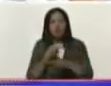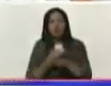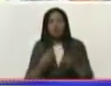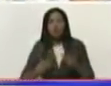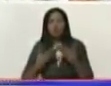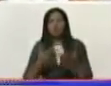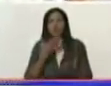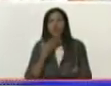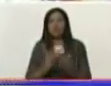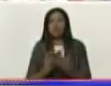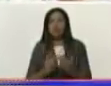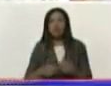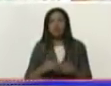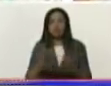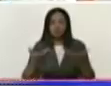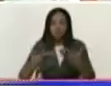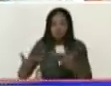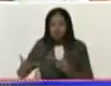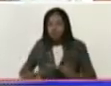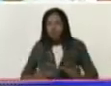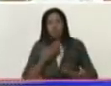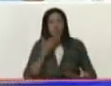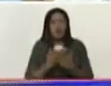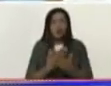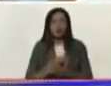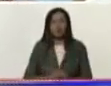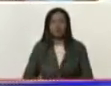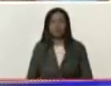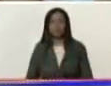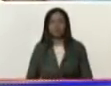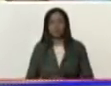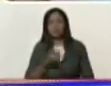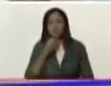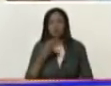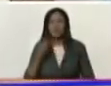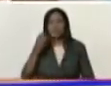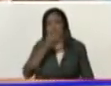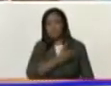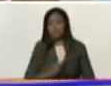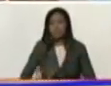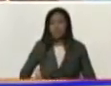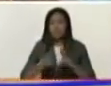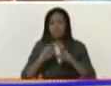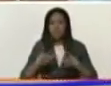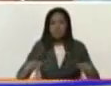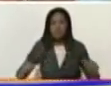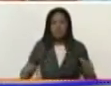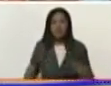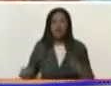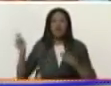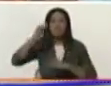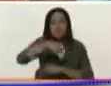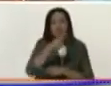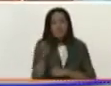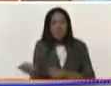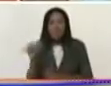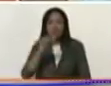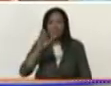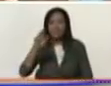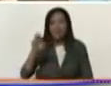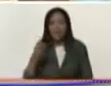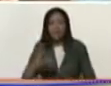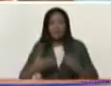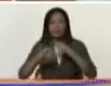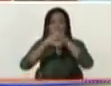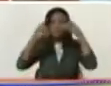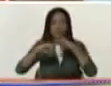muchas gracias por todo lo que hemos recibido. Bueno, presidente, desde las tierras de los diablos de Yare, desde los valles del Tuy, le mandamos una